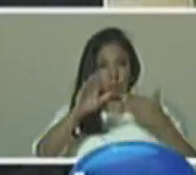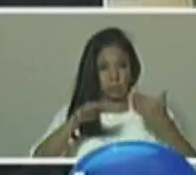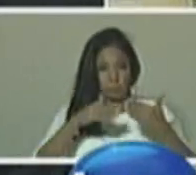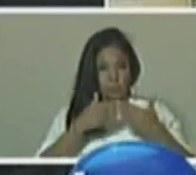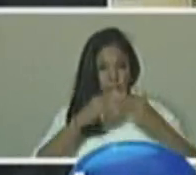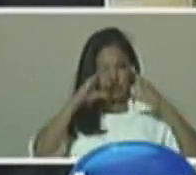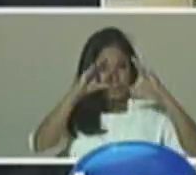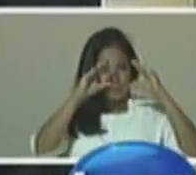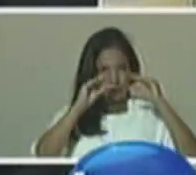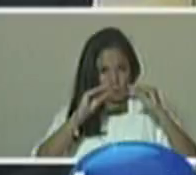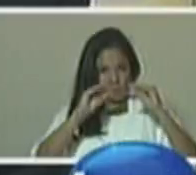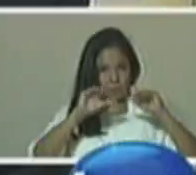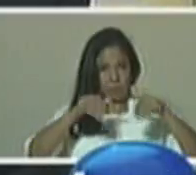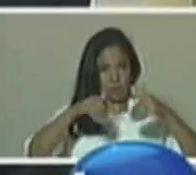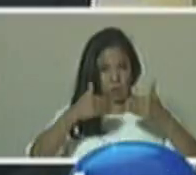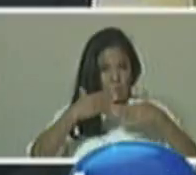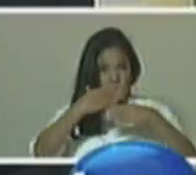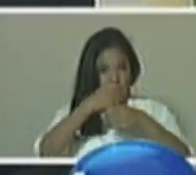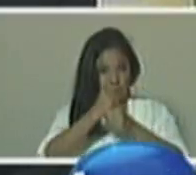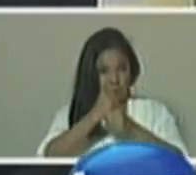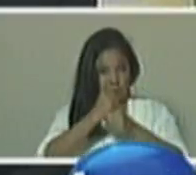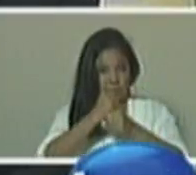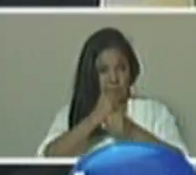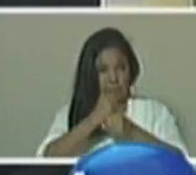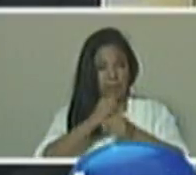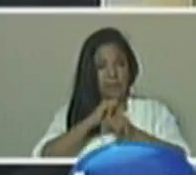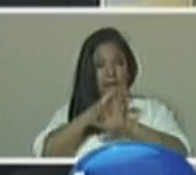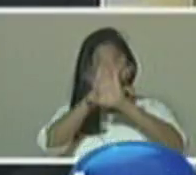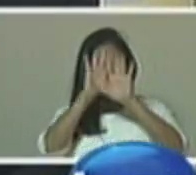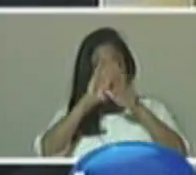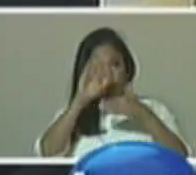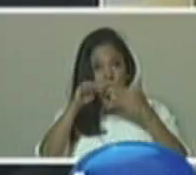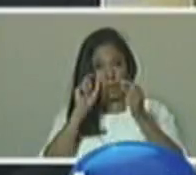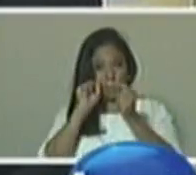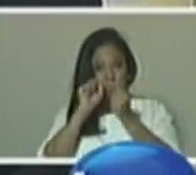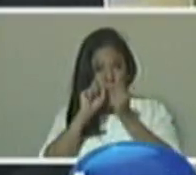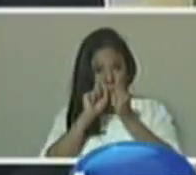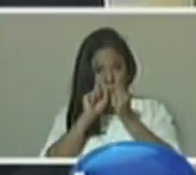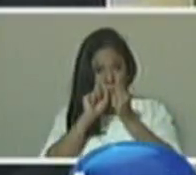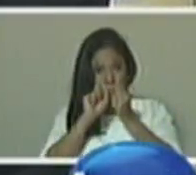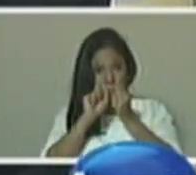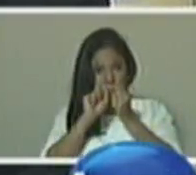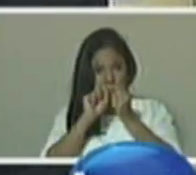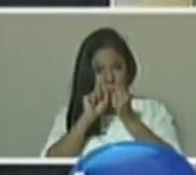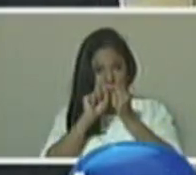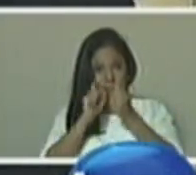la noche. Así perfecto. Que hay que aclarar ese pequeño detalle para que todos estemos en la misma página.